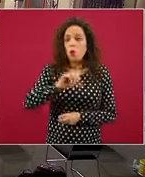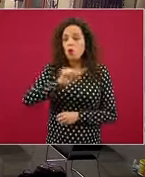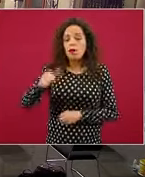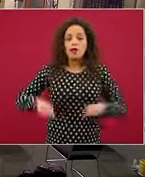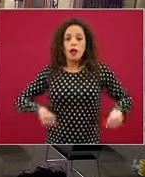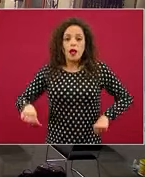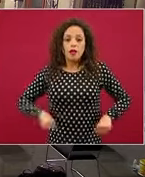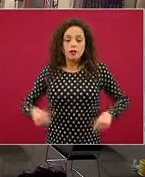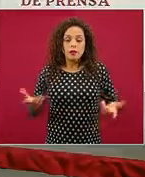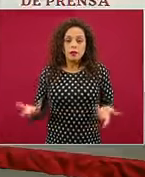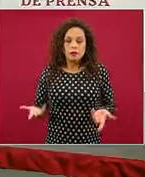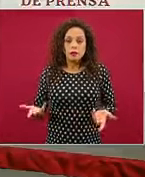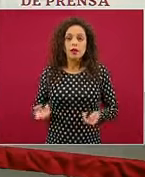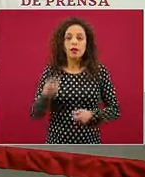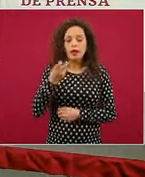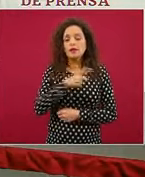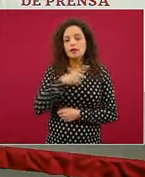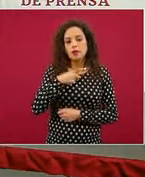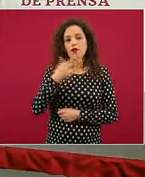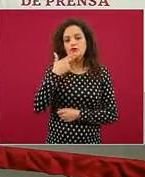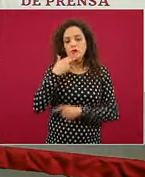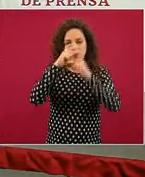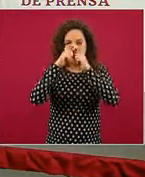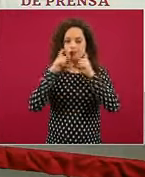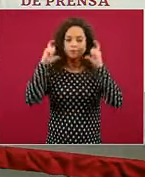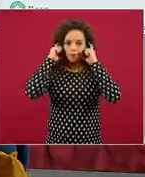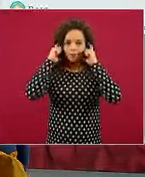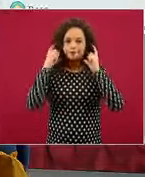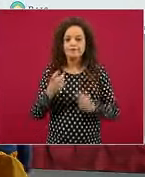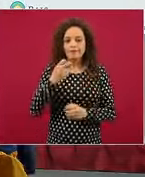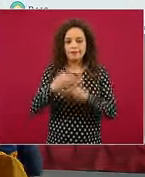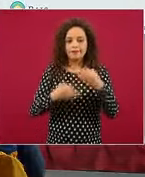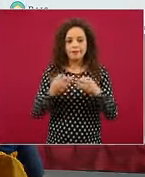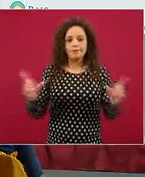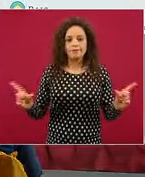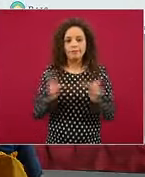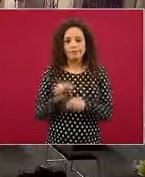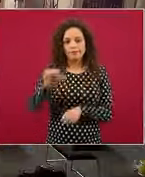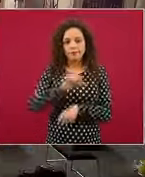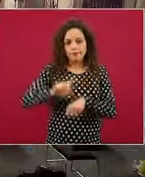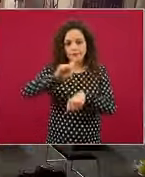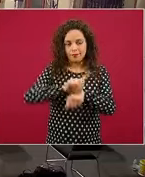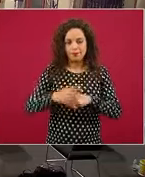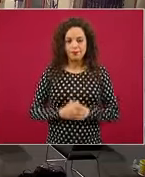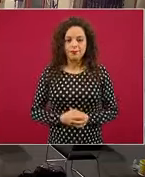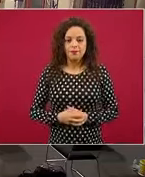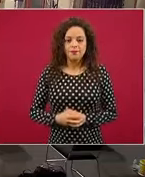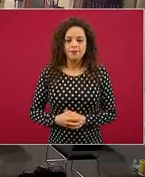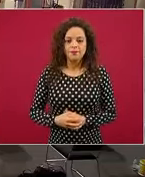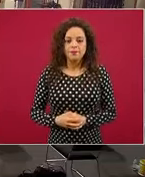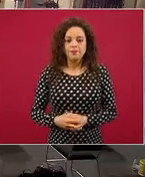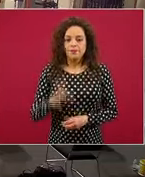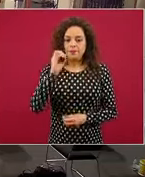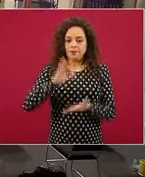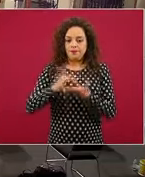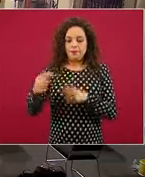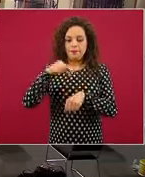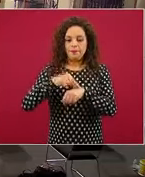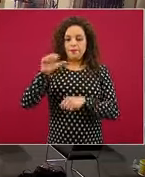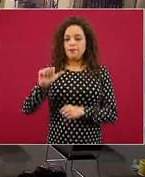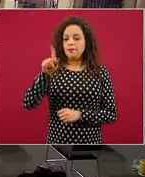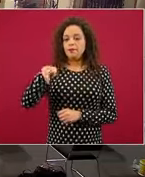que acabamos de mencionar. Entonces, bueno, estos serían los mensajes para esta noche. Perfecto. Muchas gracias, doctor Alomía, por este